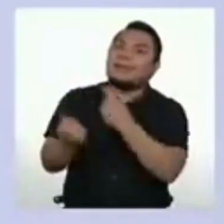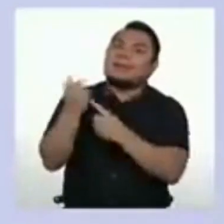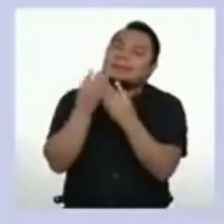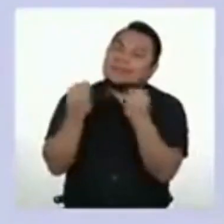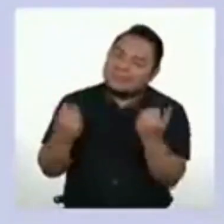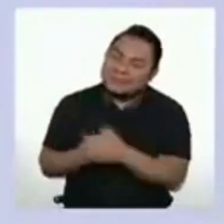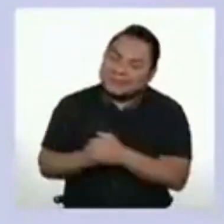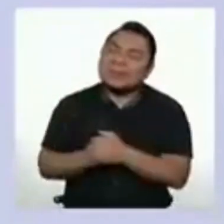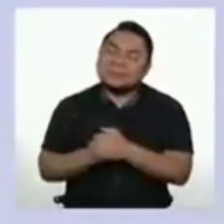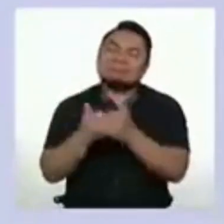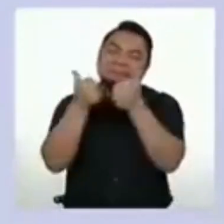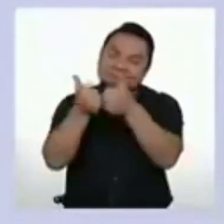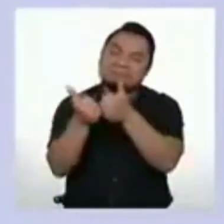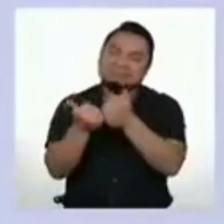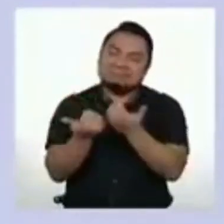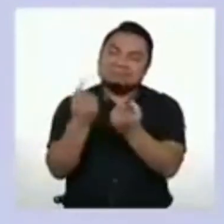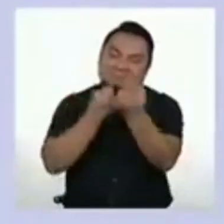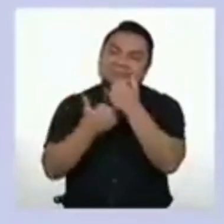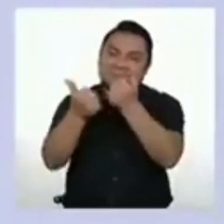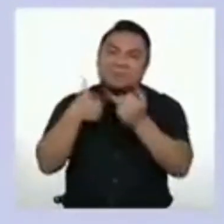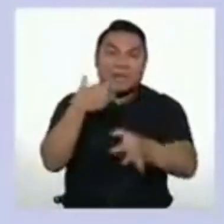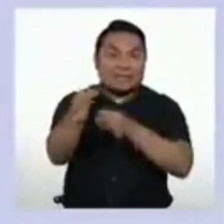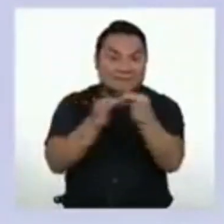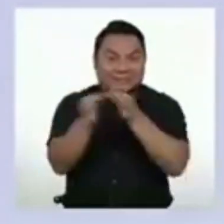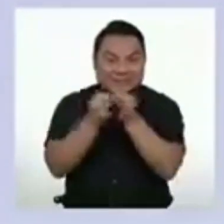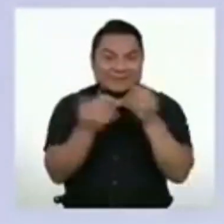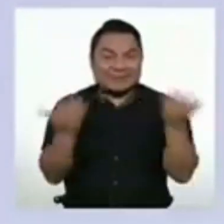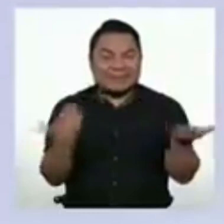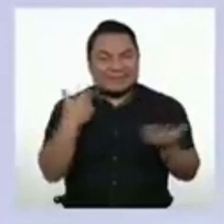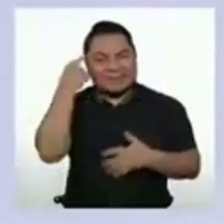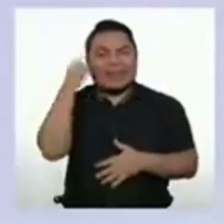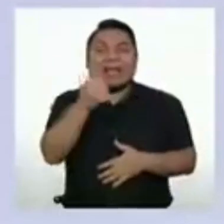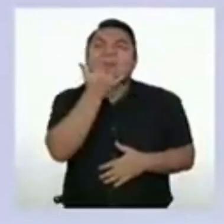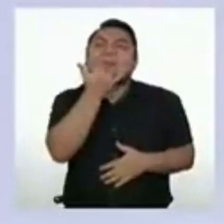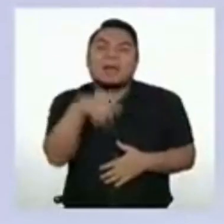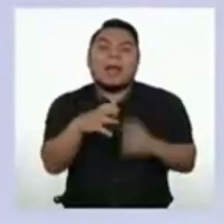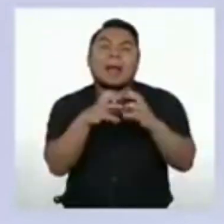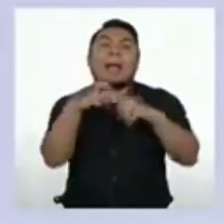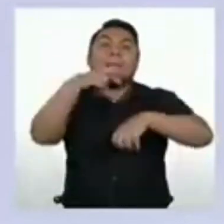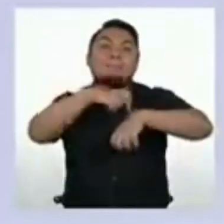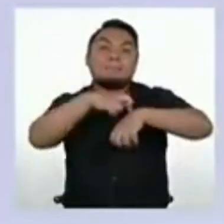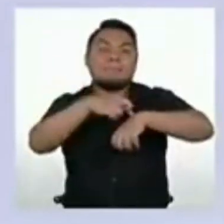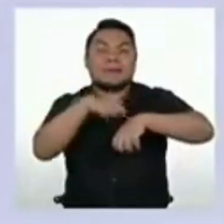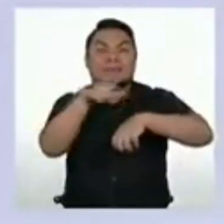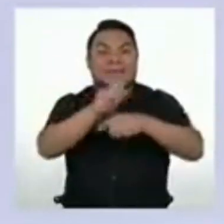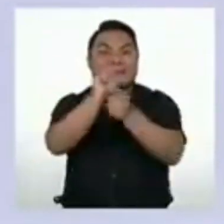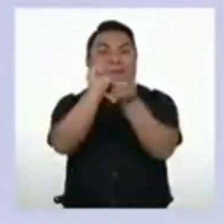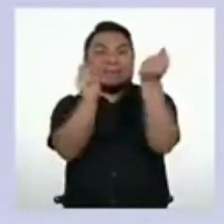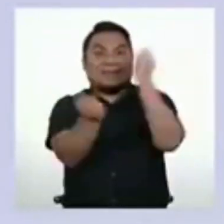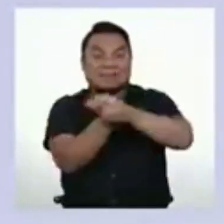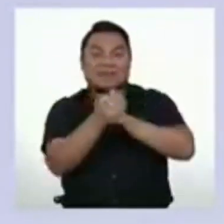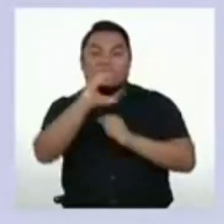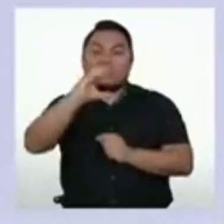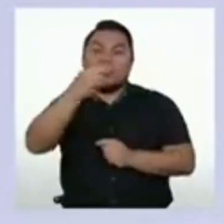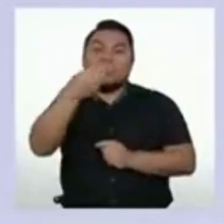Patricia, pero está muy bien que las hagas. Así que les explicaré el fenómeno que sucede en las papas para que se transformen en